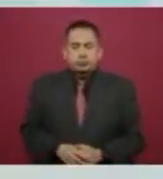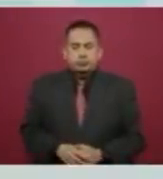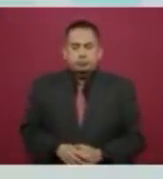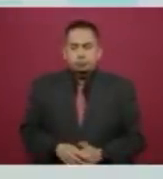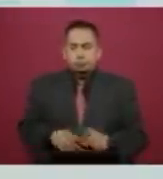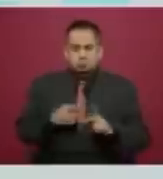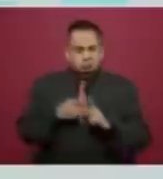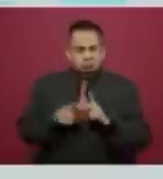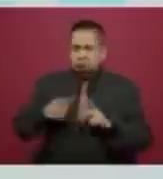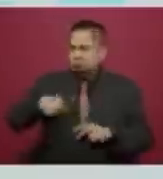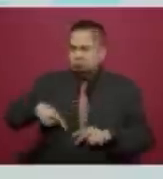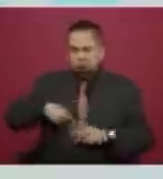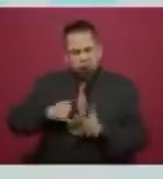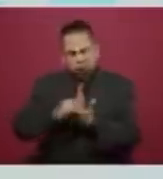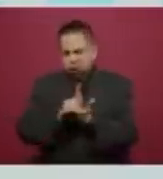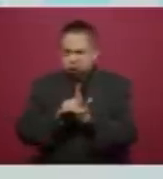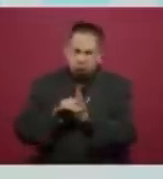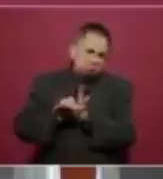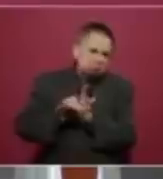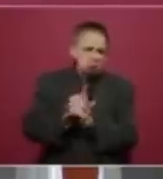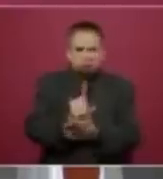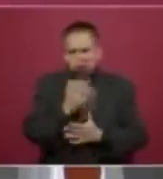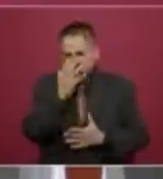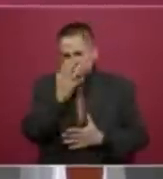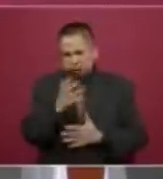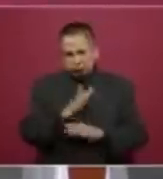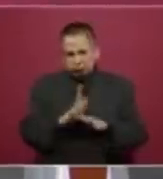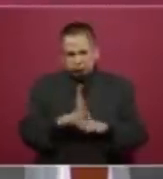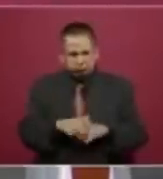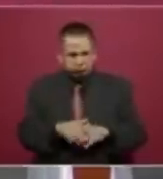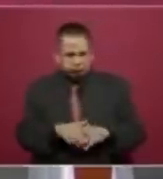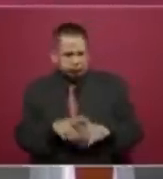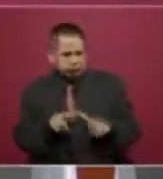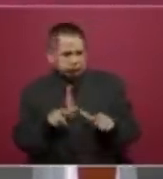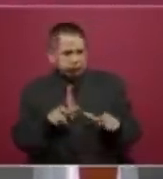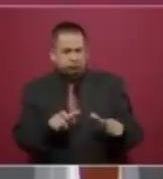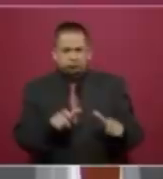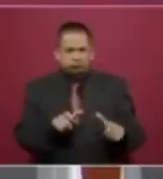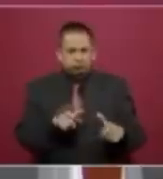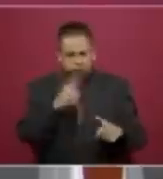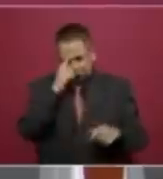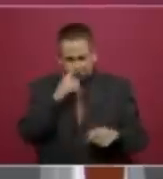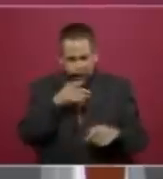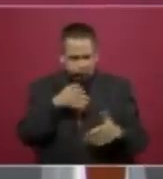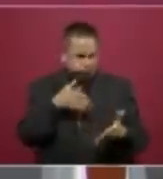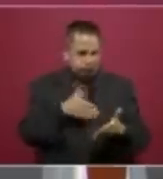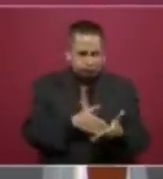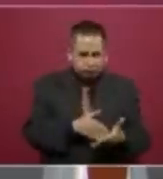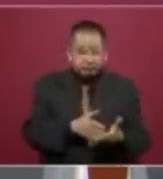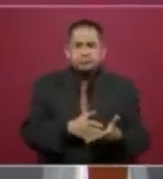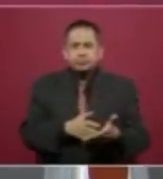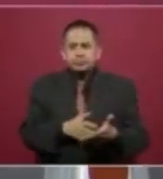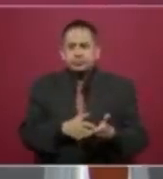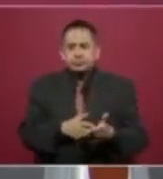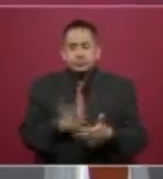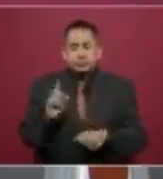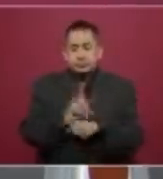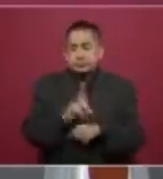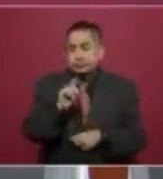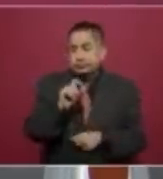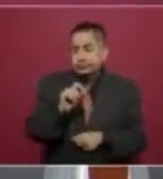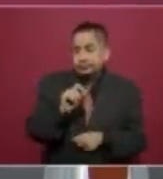Tomamos la decisión de enfrentar el problema el 20,